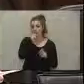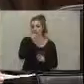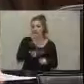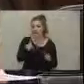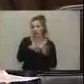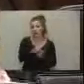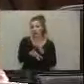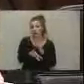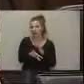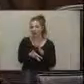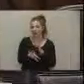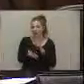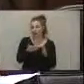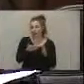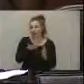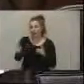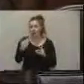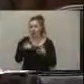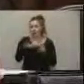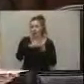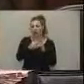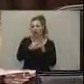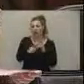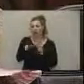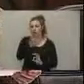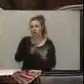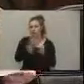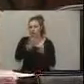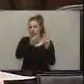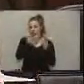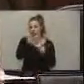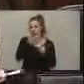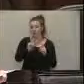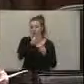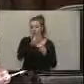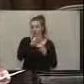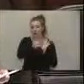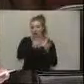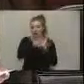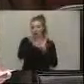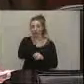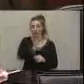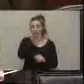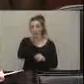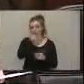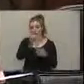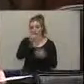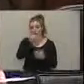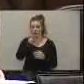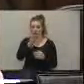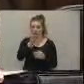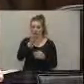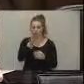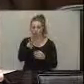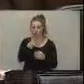objetivos que el plan de ordenación de las escuelas de educación del primer ciclo de educación infantil del año 2002 había marcado. Se había marcado un